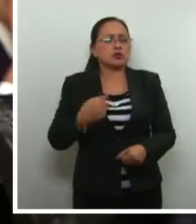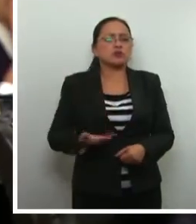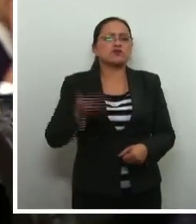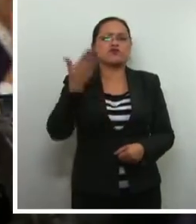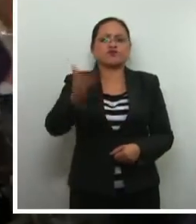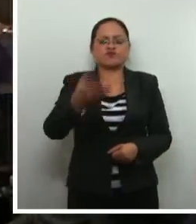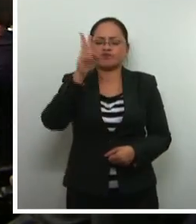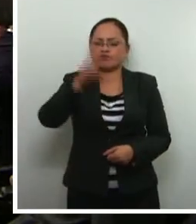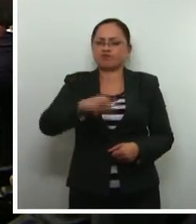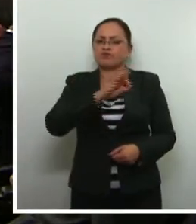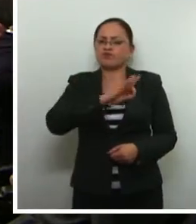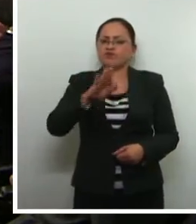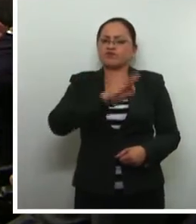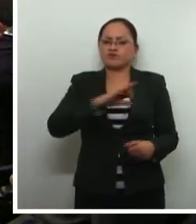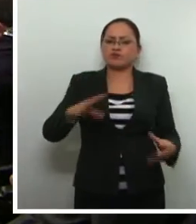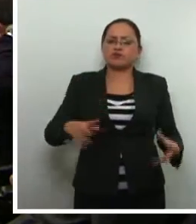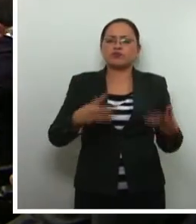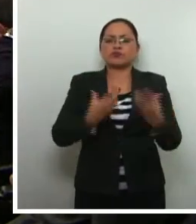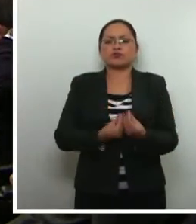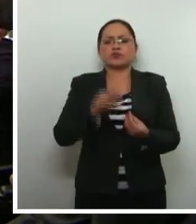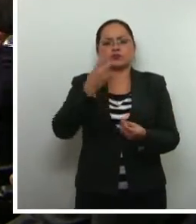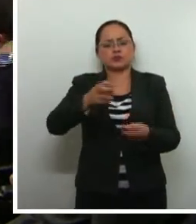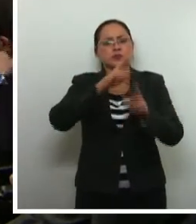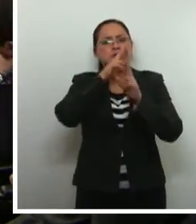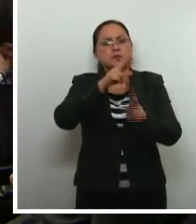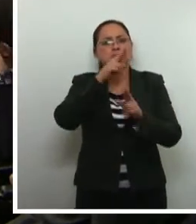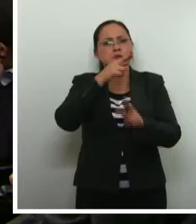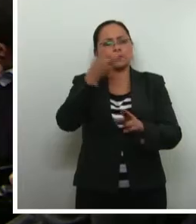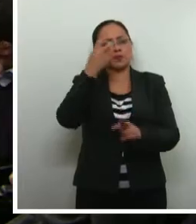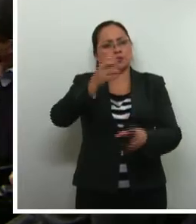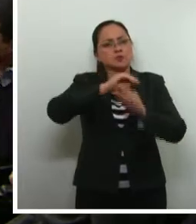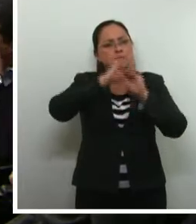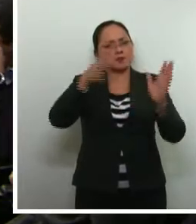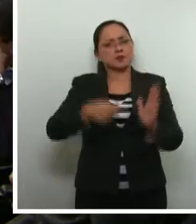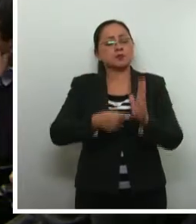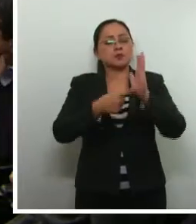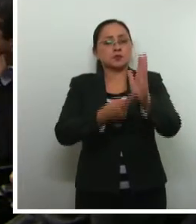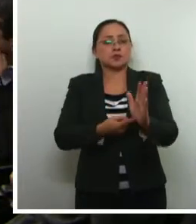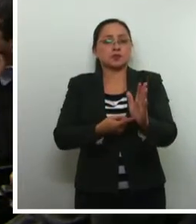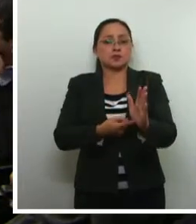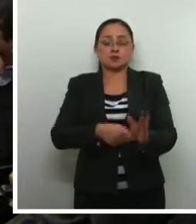que busquemos cómo solventar esto, que evidentemente